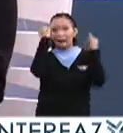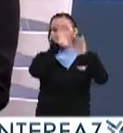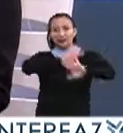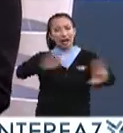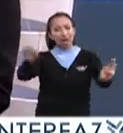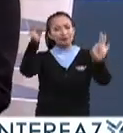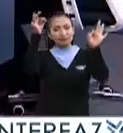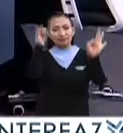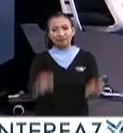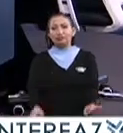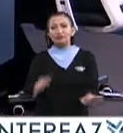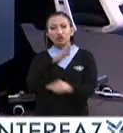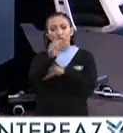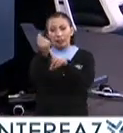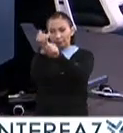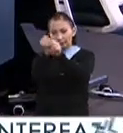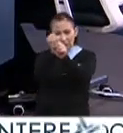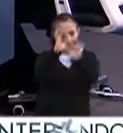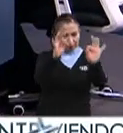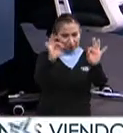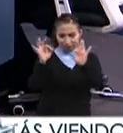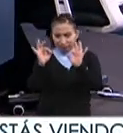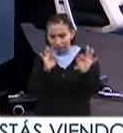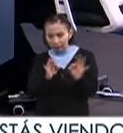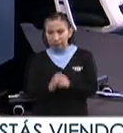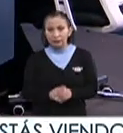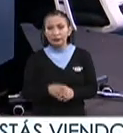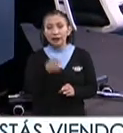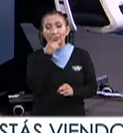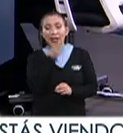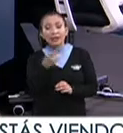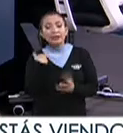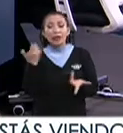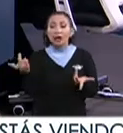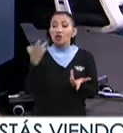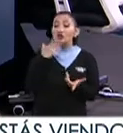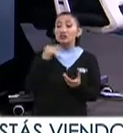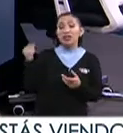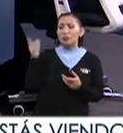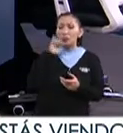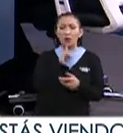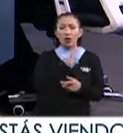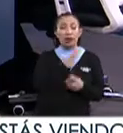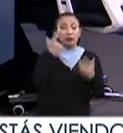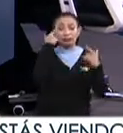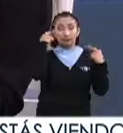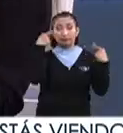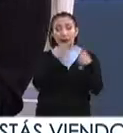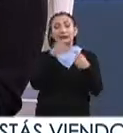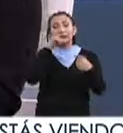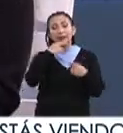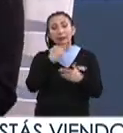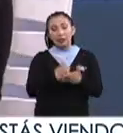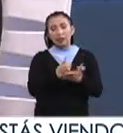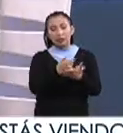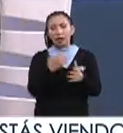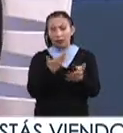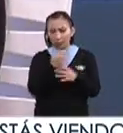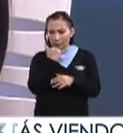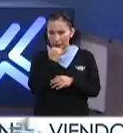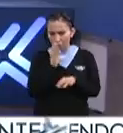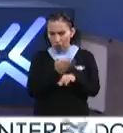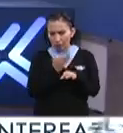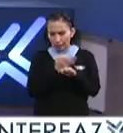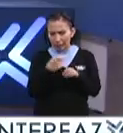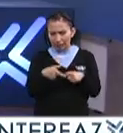ya está corroborada por todas las investigaciones, ¿no? Sí. El que te dice que la cuota no sirve, no entendió. Sí que sirve. Estoy de acuerdo. Vamos a hacer, si nos